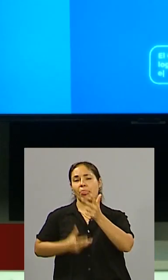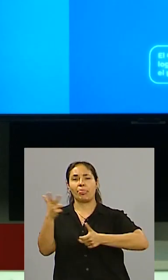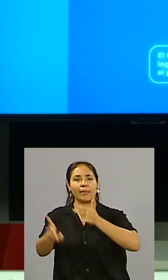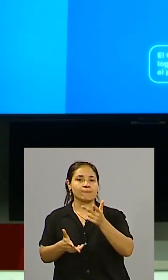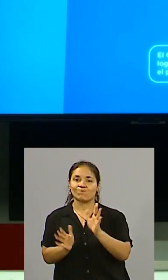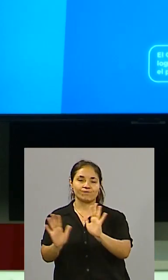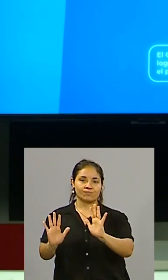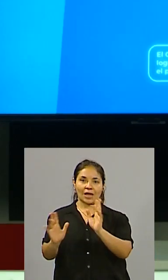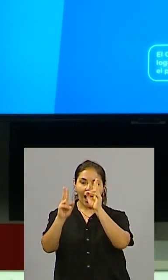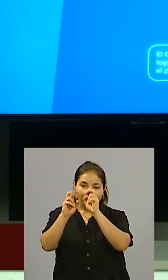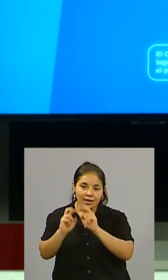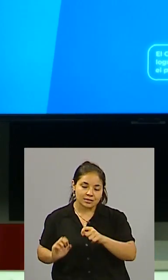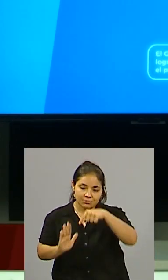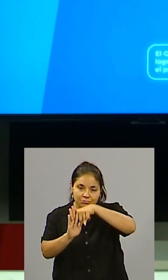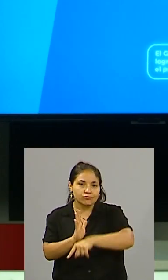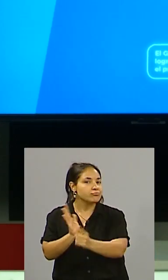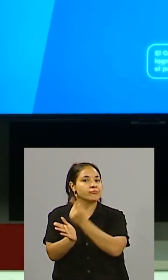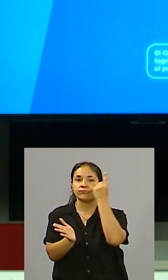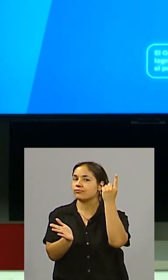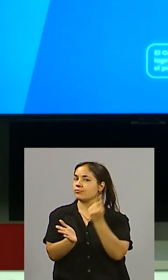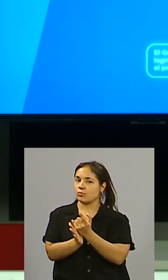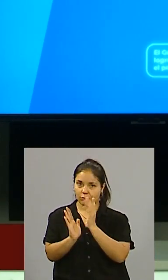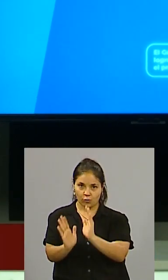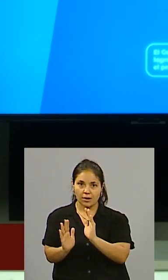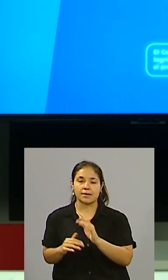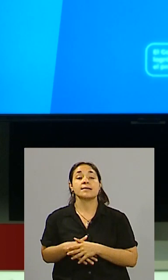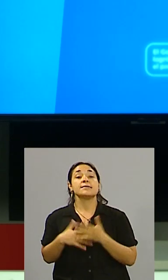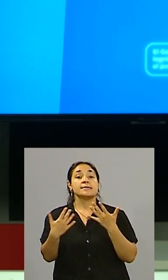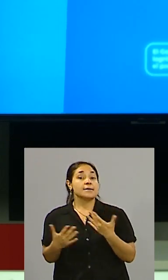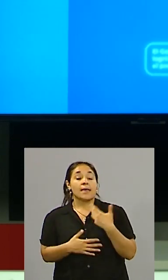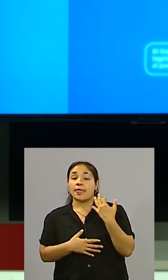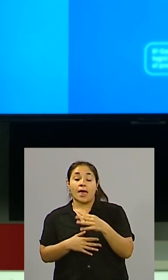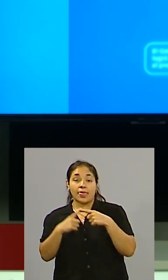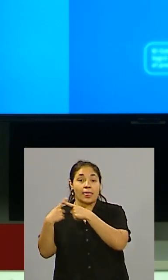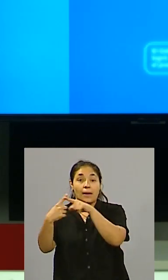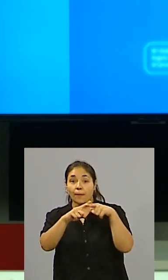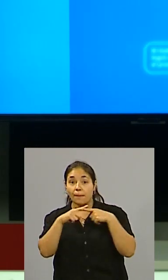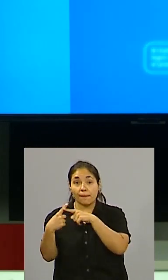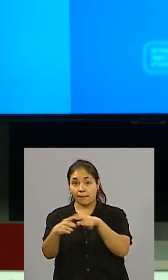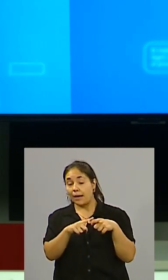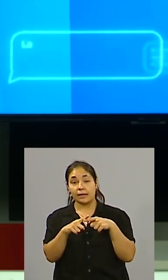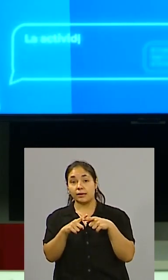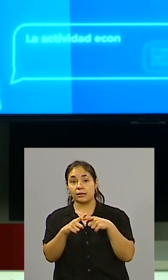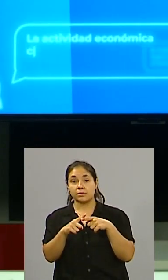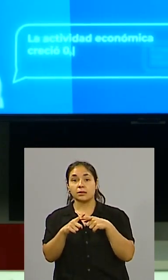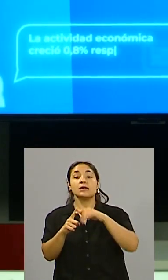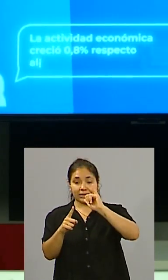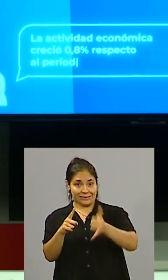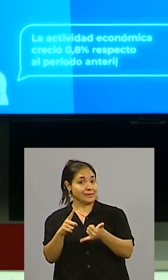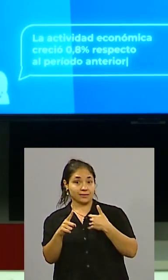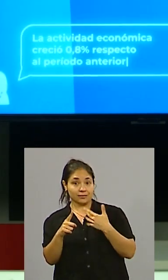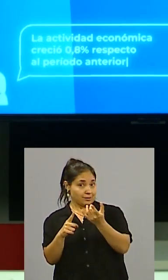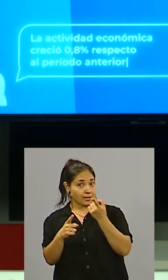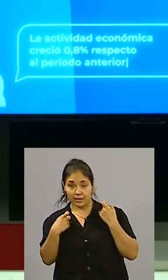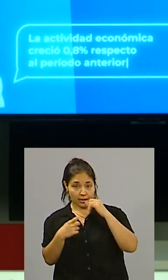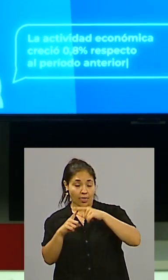permite analizar con seriedad el caso. Por eso digo, si vamos a tener un debate, creo que debe darse, que es oportuno que se